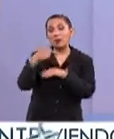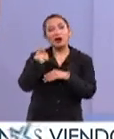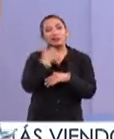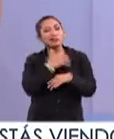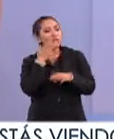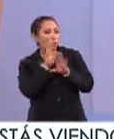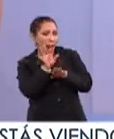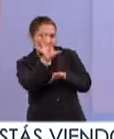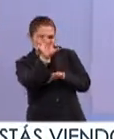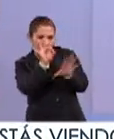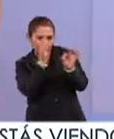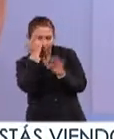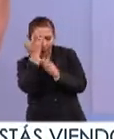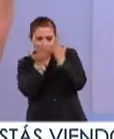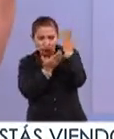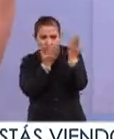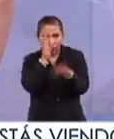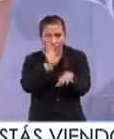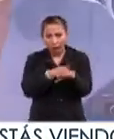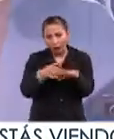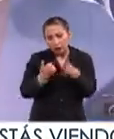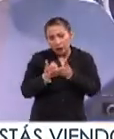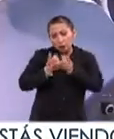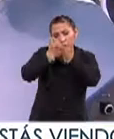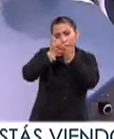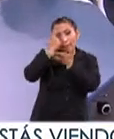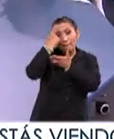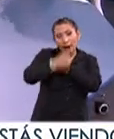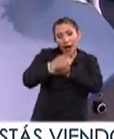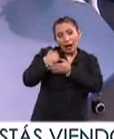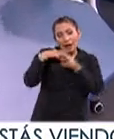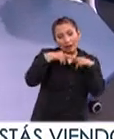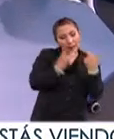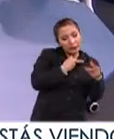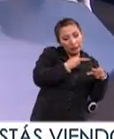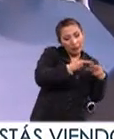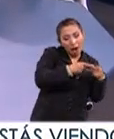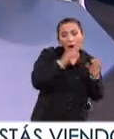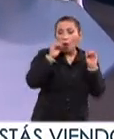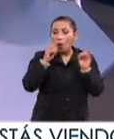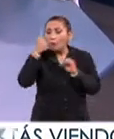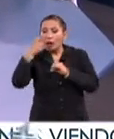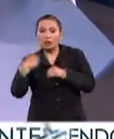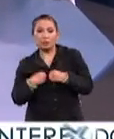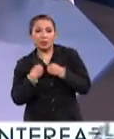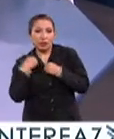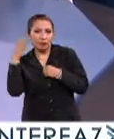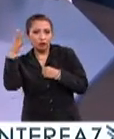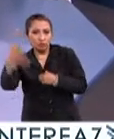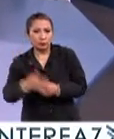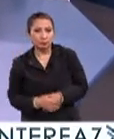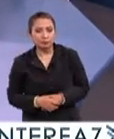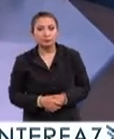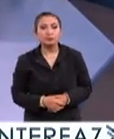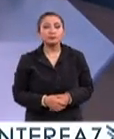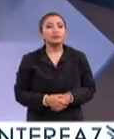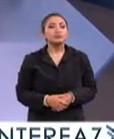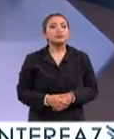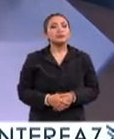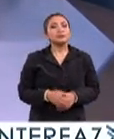consideren pertinentes, que les puedan servir tanto para la revista como para su vida, ¿no?